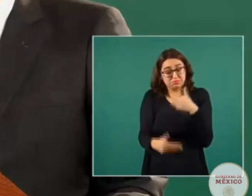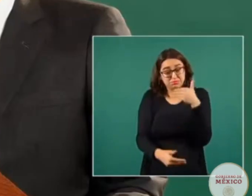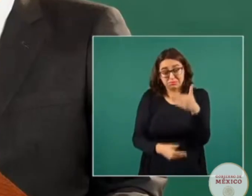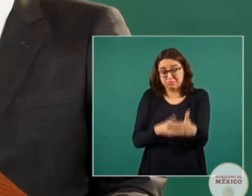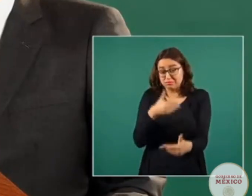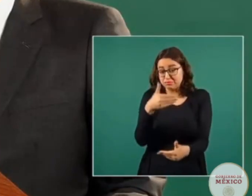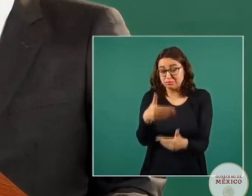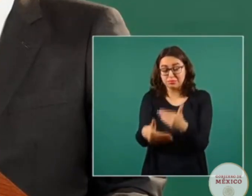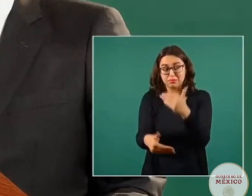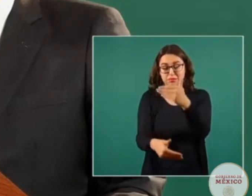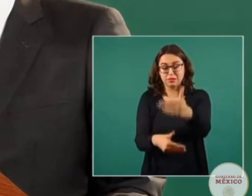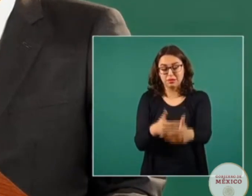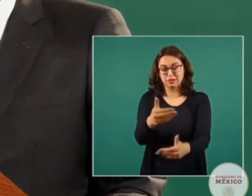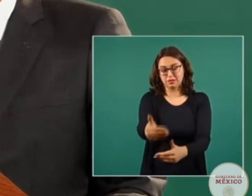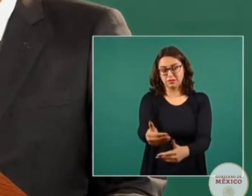el tiempo